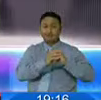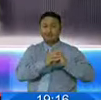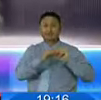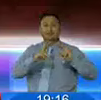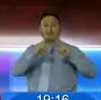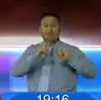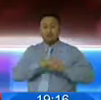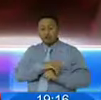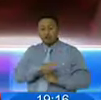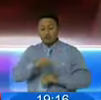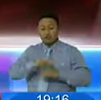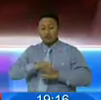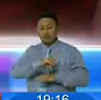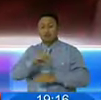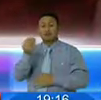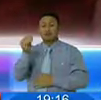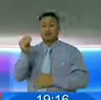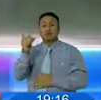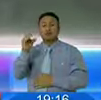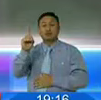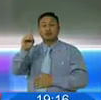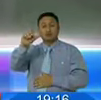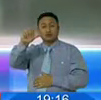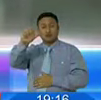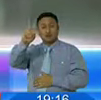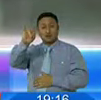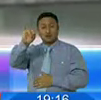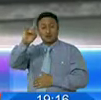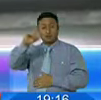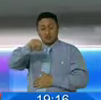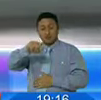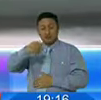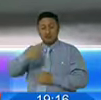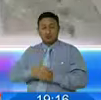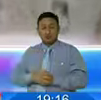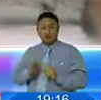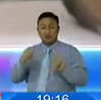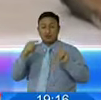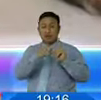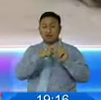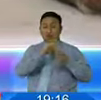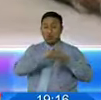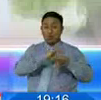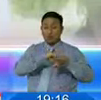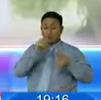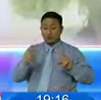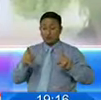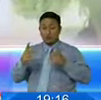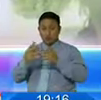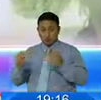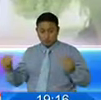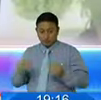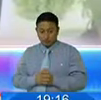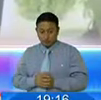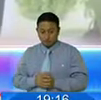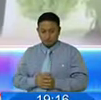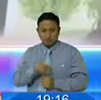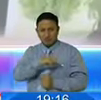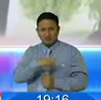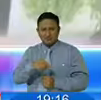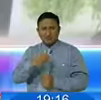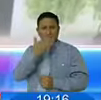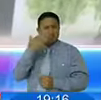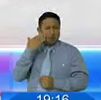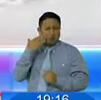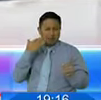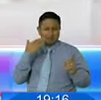se lleva a cabo por la desaparición de David Romo y quien sería uno de los actores materiales de su presunto asesinato, no termina de convencer a